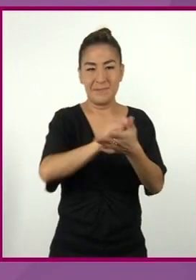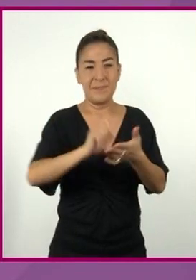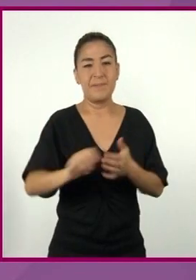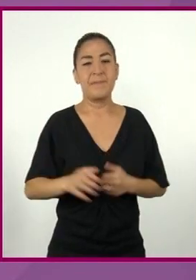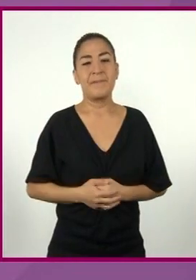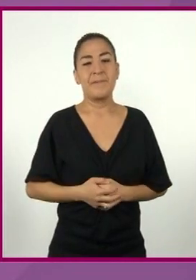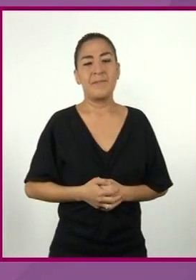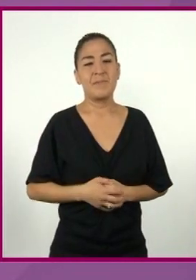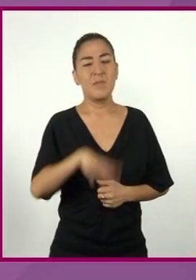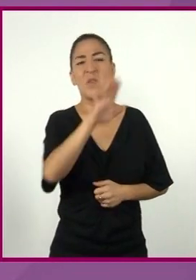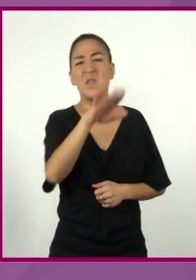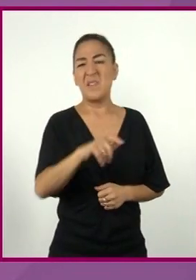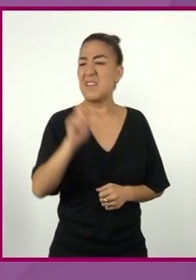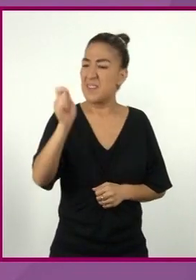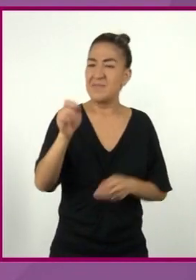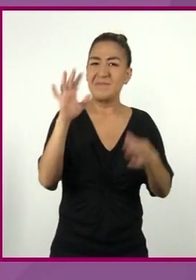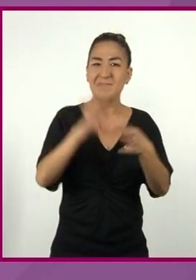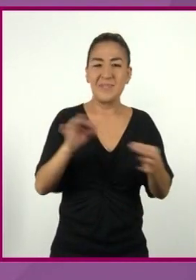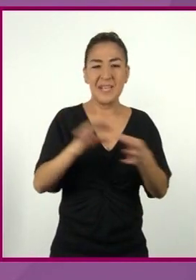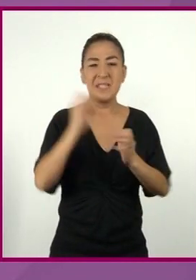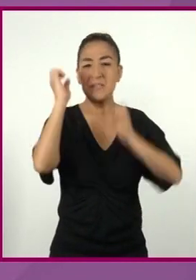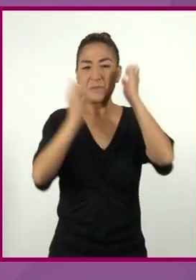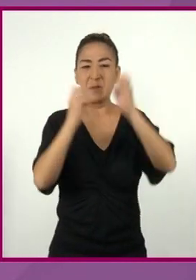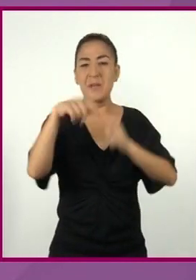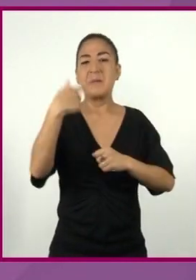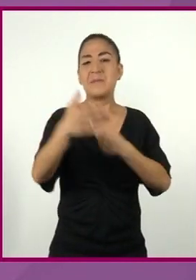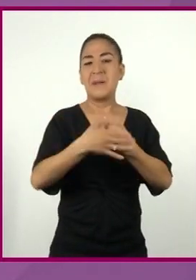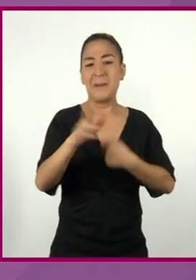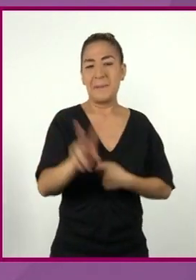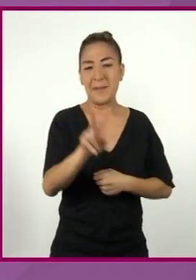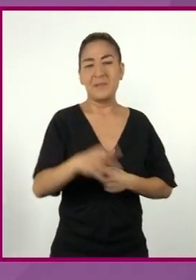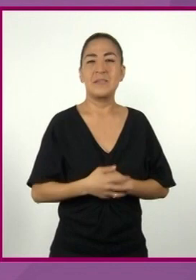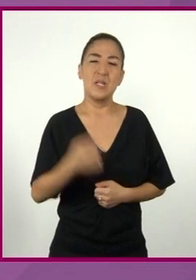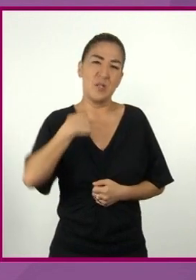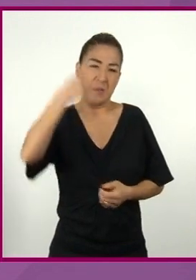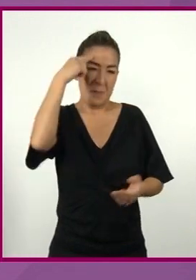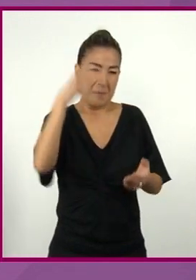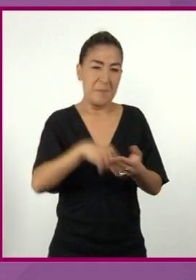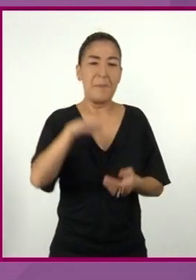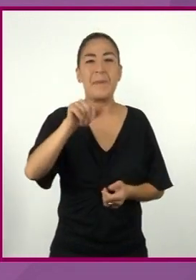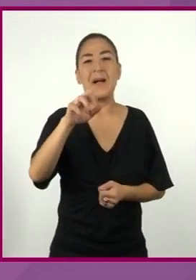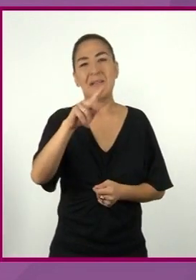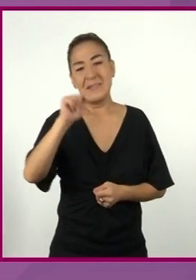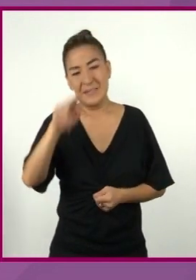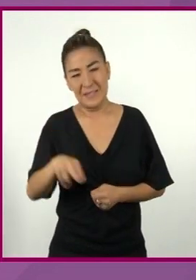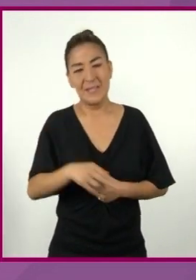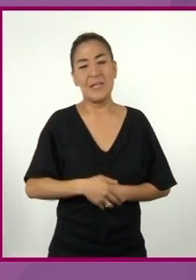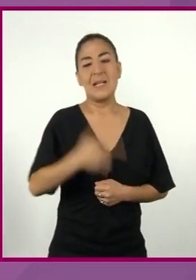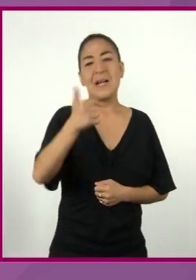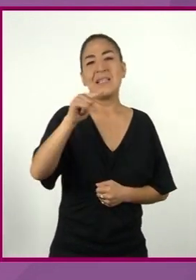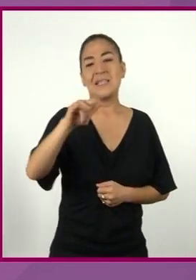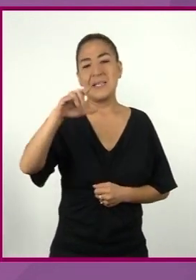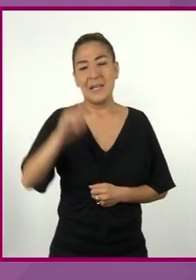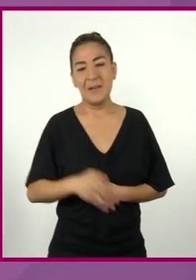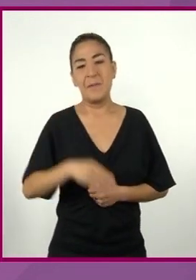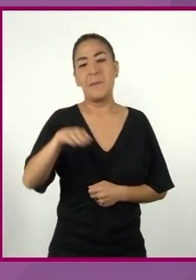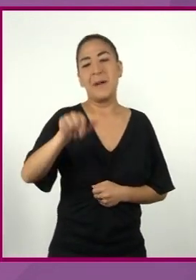Oigan, ¿de quién hablarán en la exposición del viernes? He pensado en Martin Luther King, Galileo Galilei y Marie